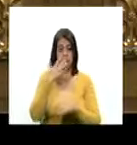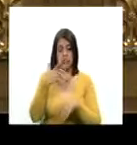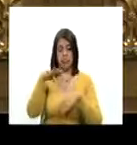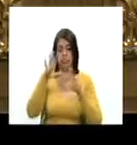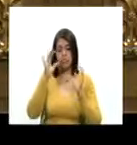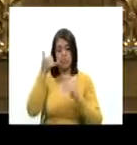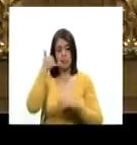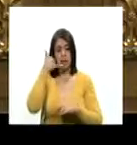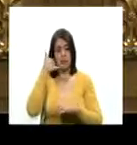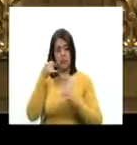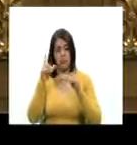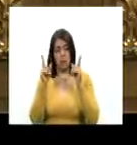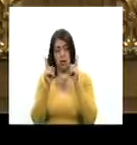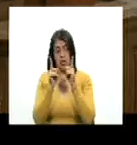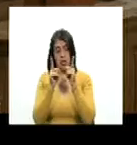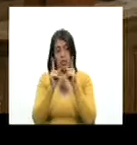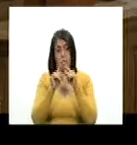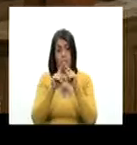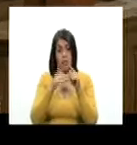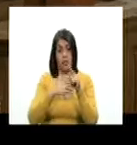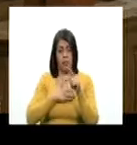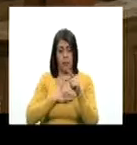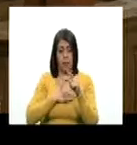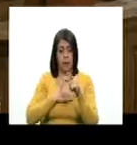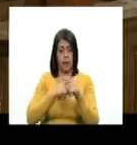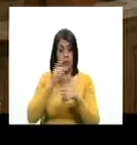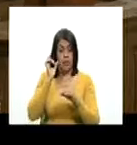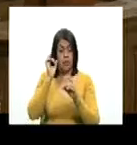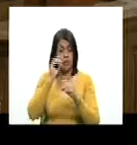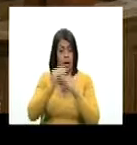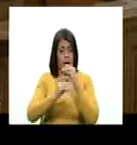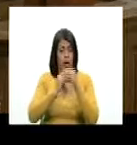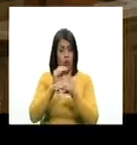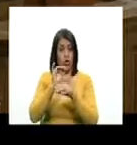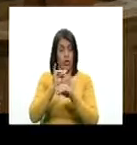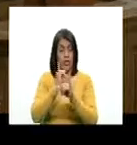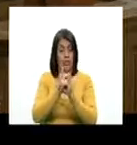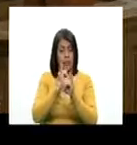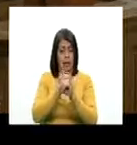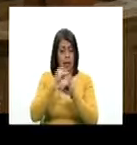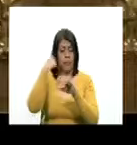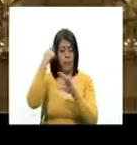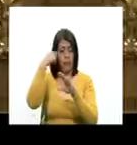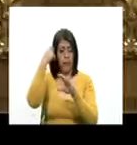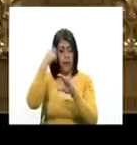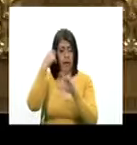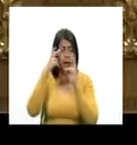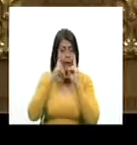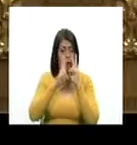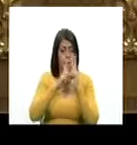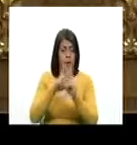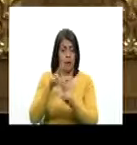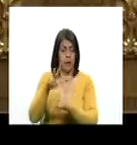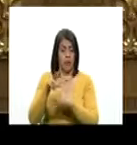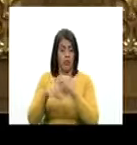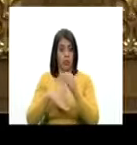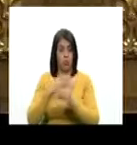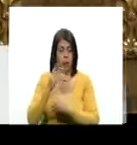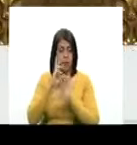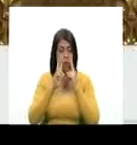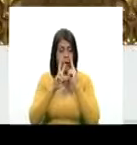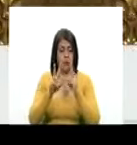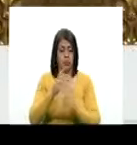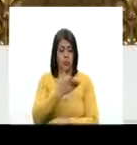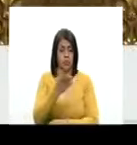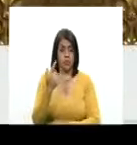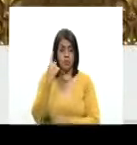una cosita, pero en mi caso, como creador de contenido, que hago videos, capaz que lo vieron en redes sociales,